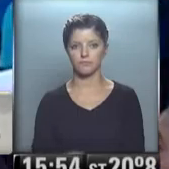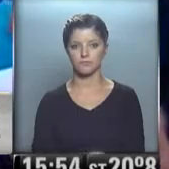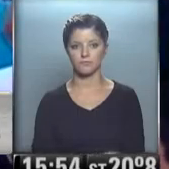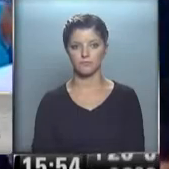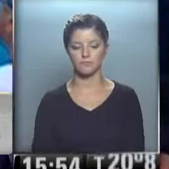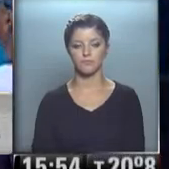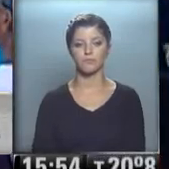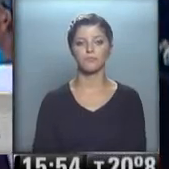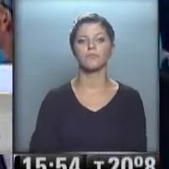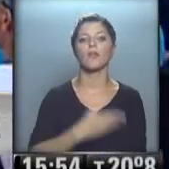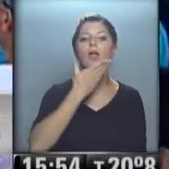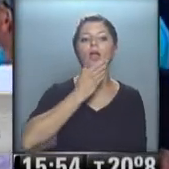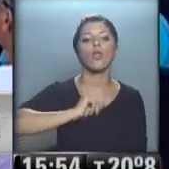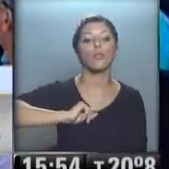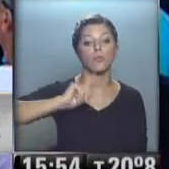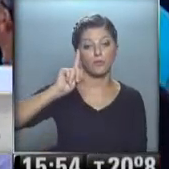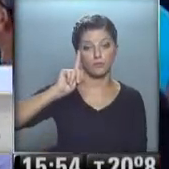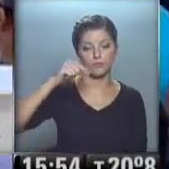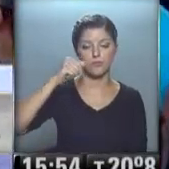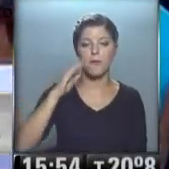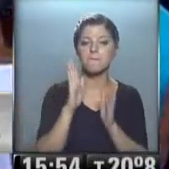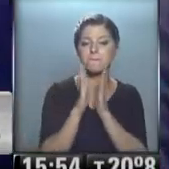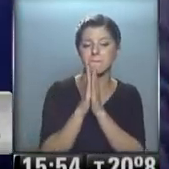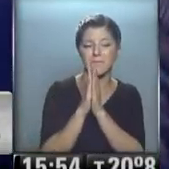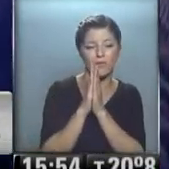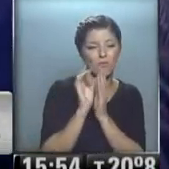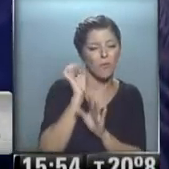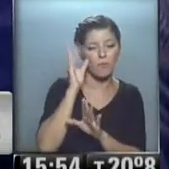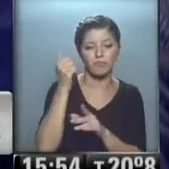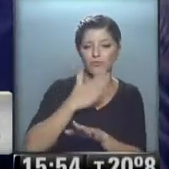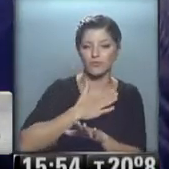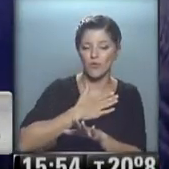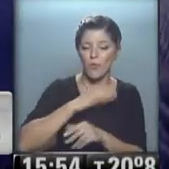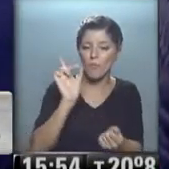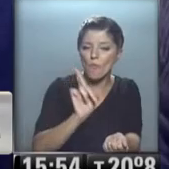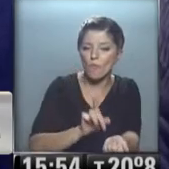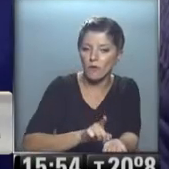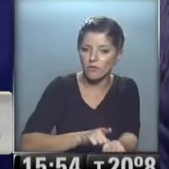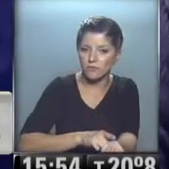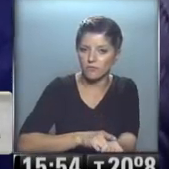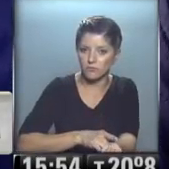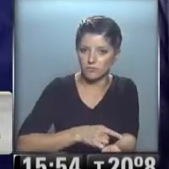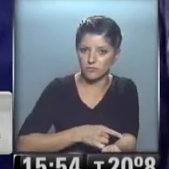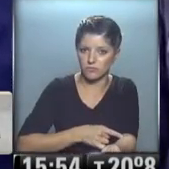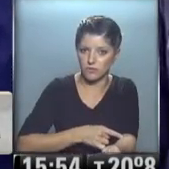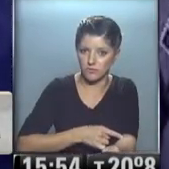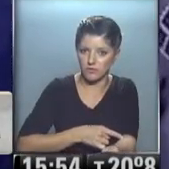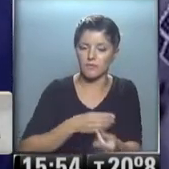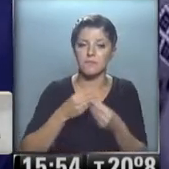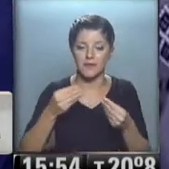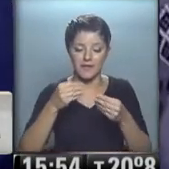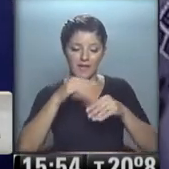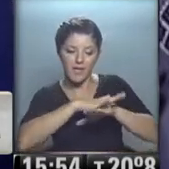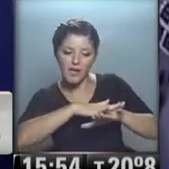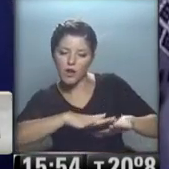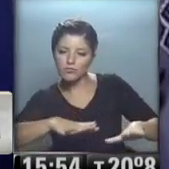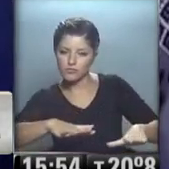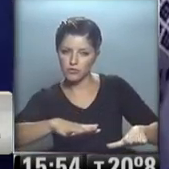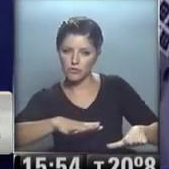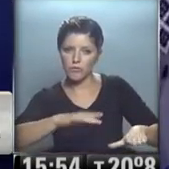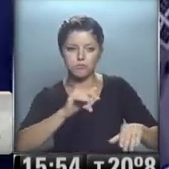Señor, perdóname por haberme acostumbrado a ver que los chicos que parecen